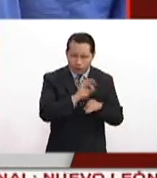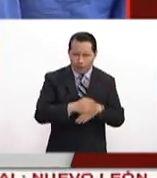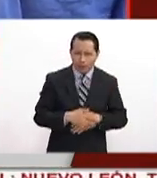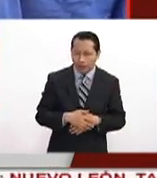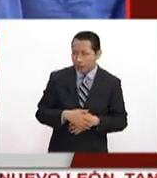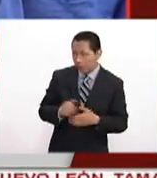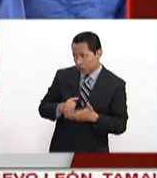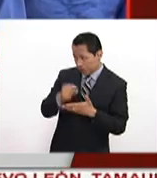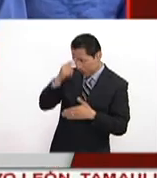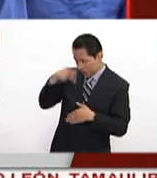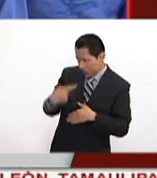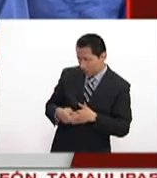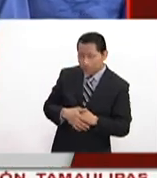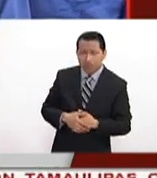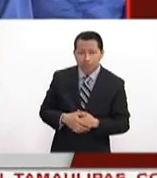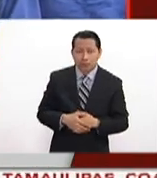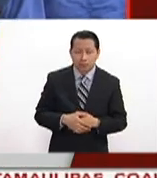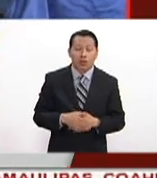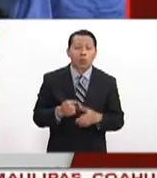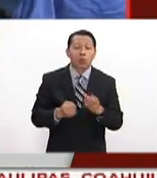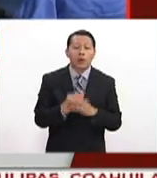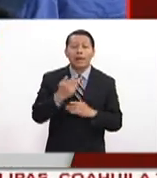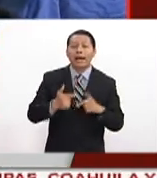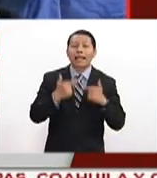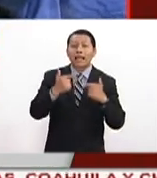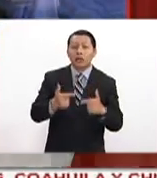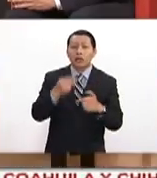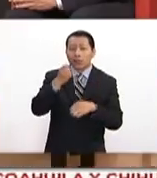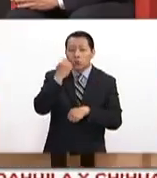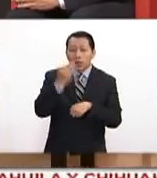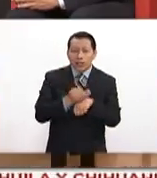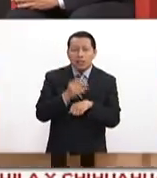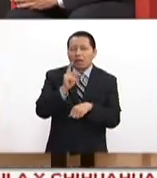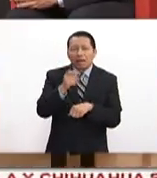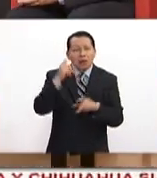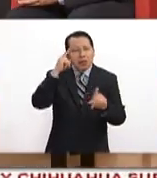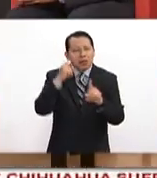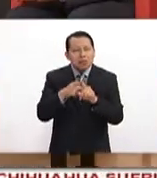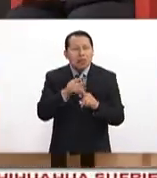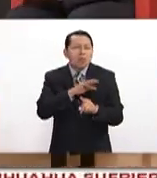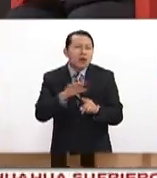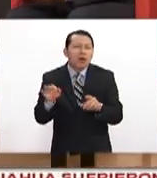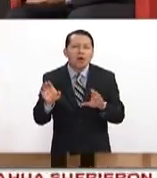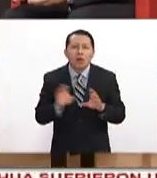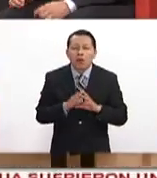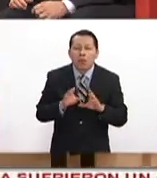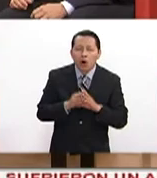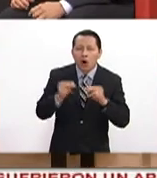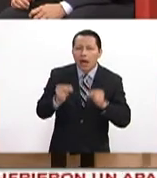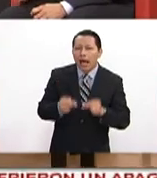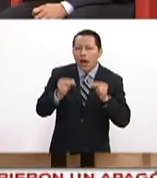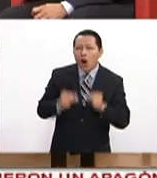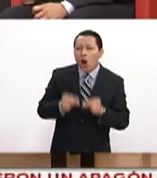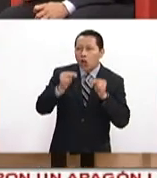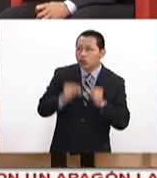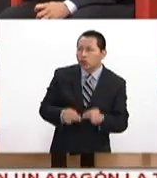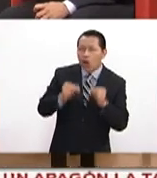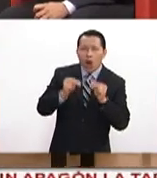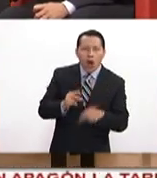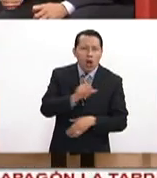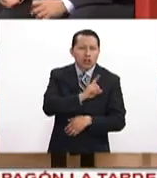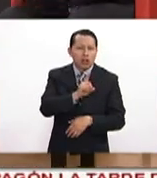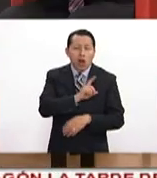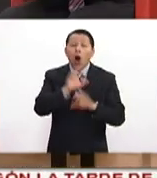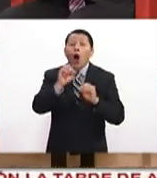México. Las nuevas generaciones de estudiantes, ¿qué buscan? ¿Establecer su propio negocio de veterinaria o